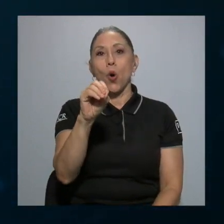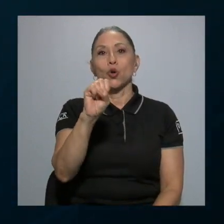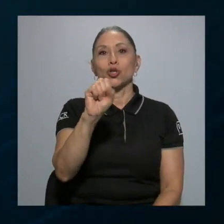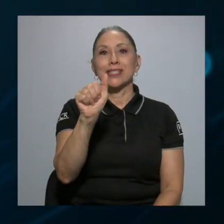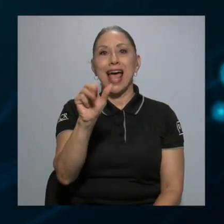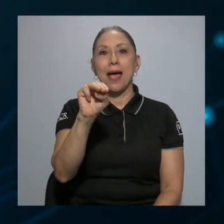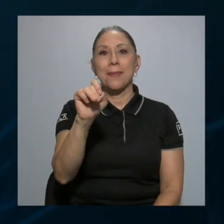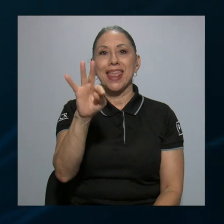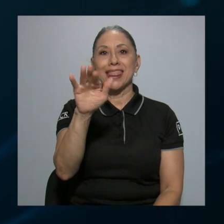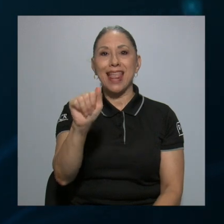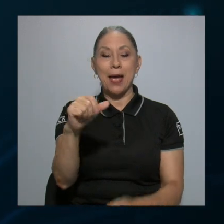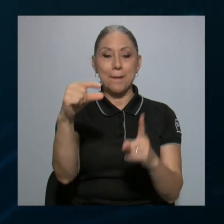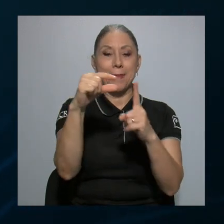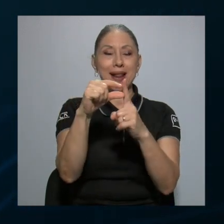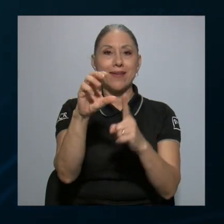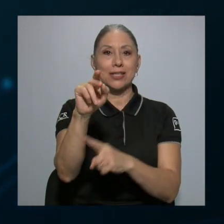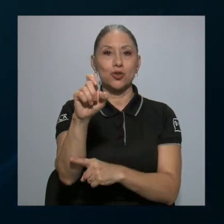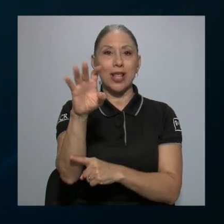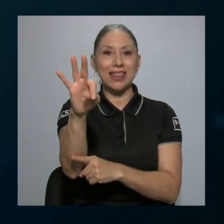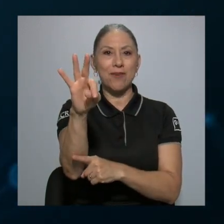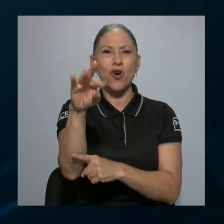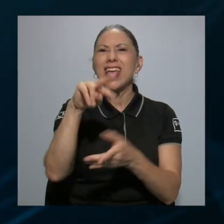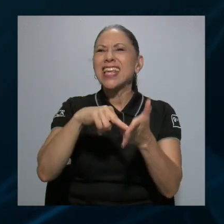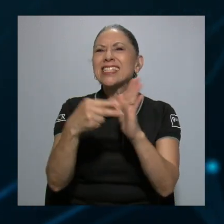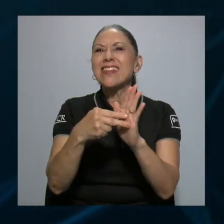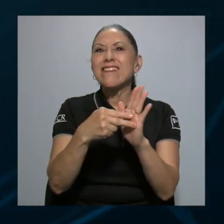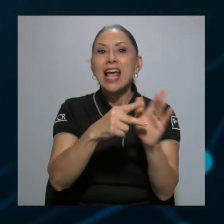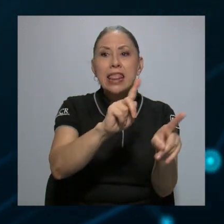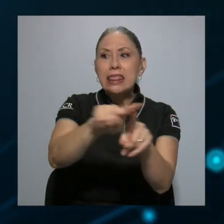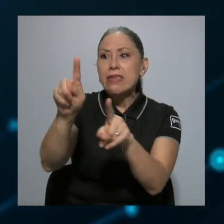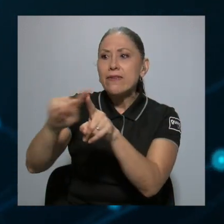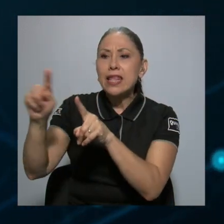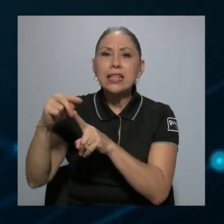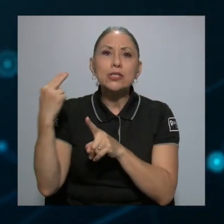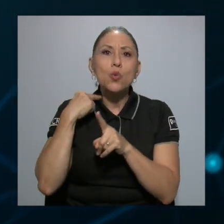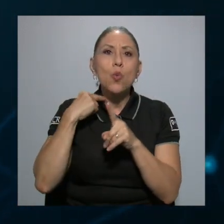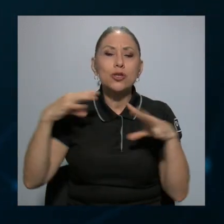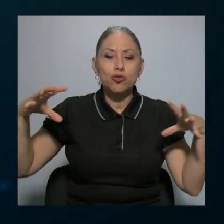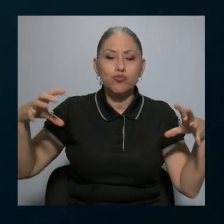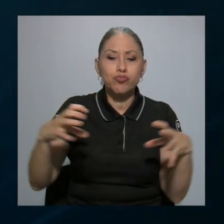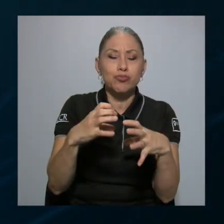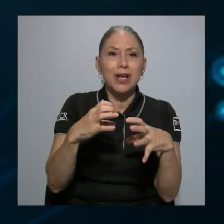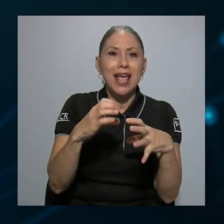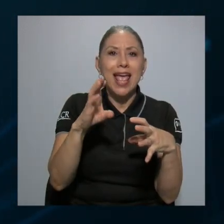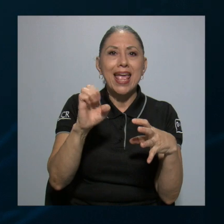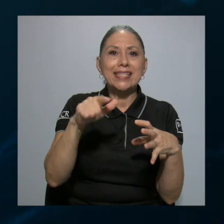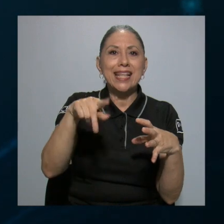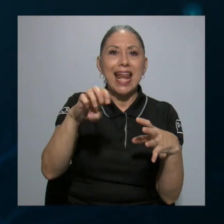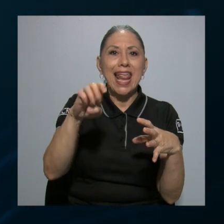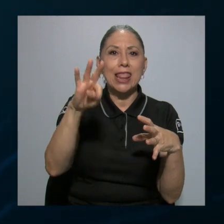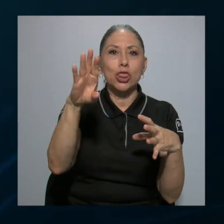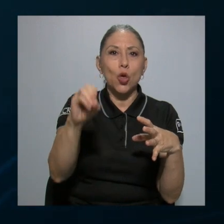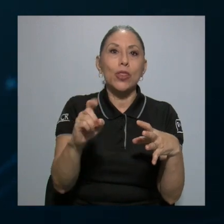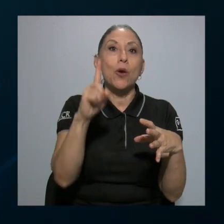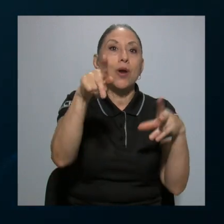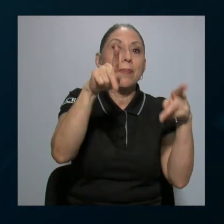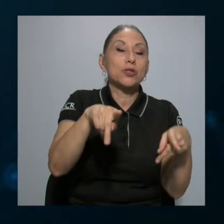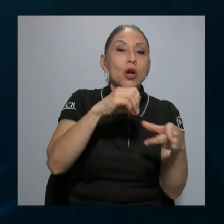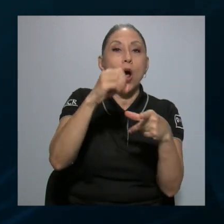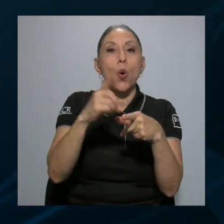Osamenta es un sustantivo y se refiere al conjunto de los huesos sueltos que conforman el esqueleto de una persona o un animal.